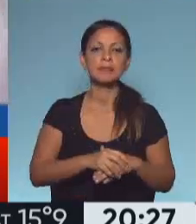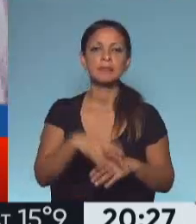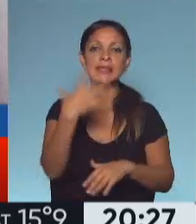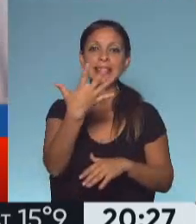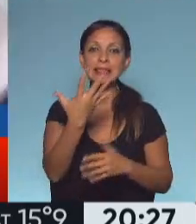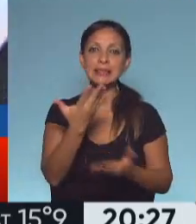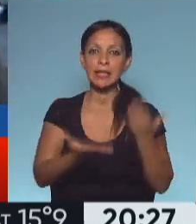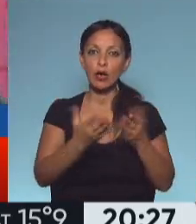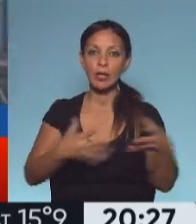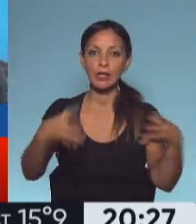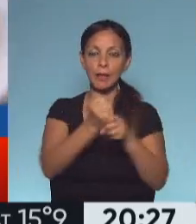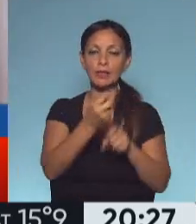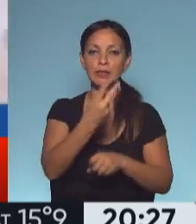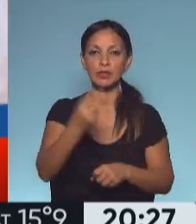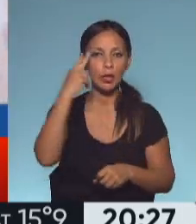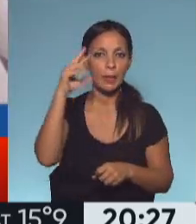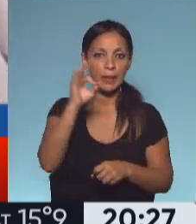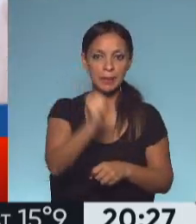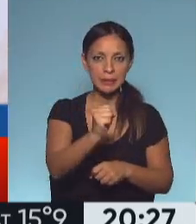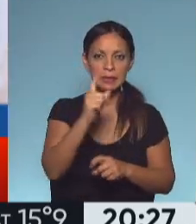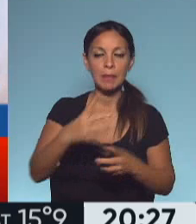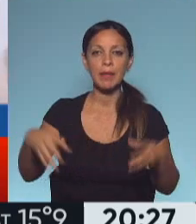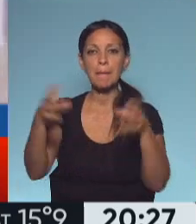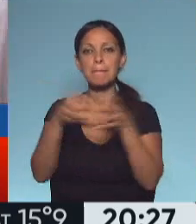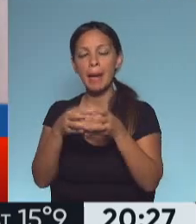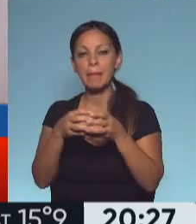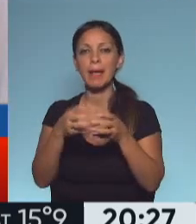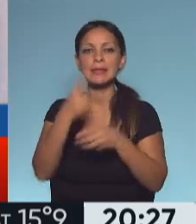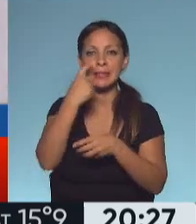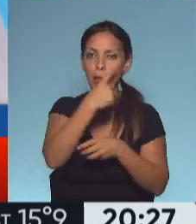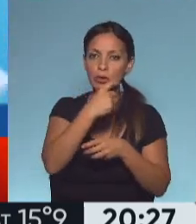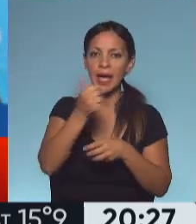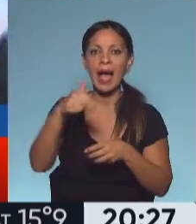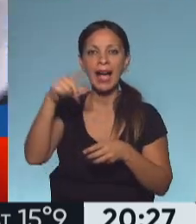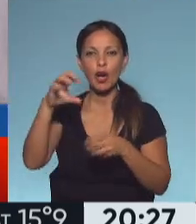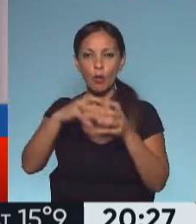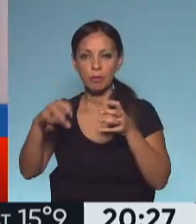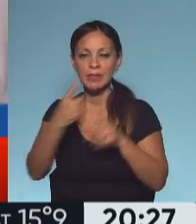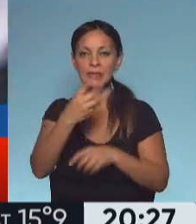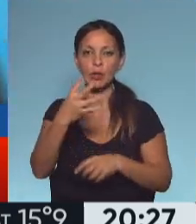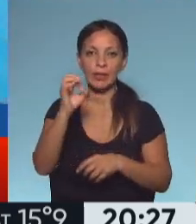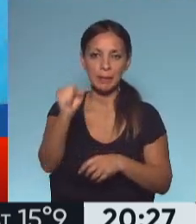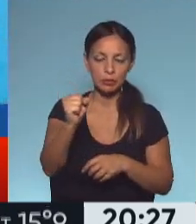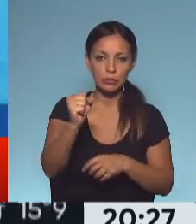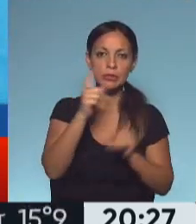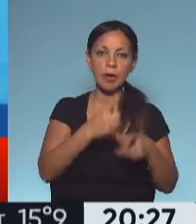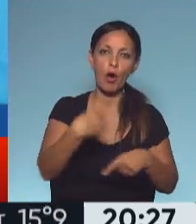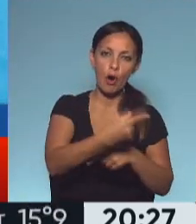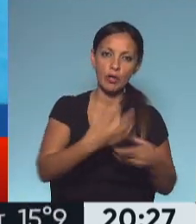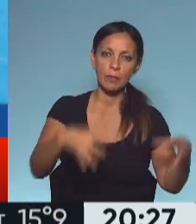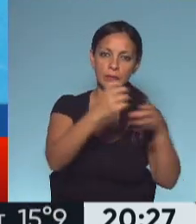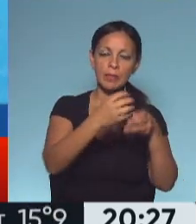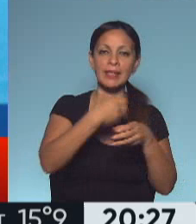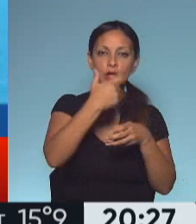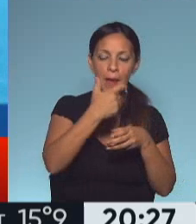esta bolsa y sale 2,90. También tiene de papa, cebolla y anco, que sale 140. Y también tiene este bolsón que trae